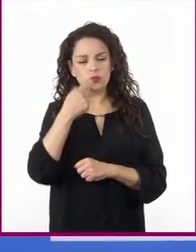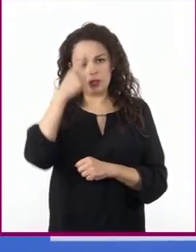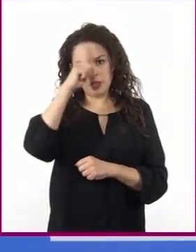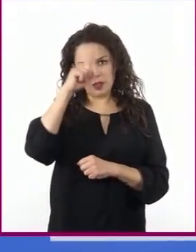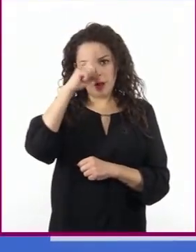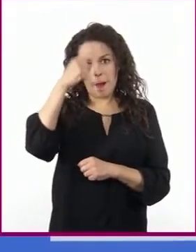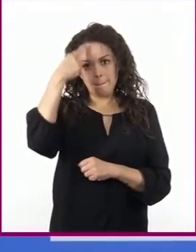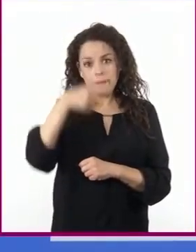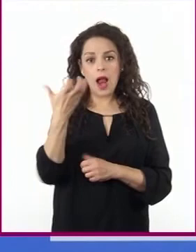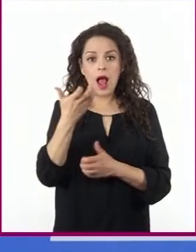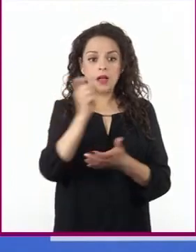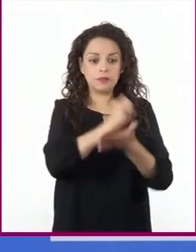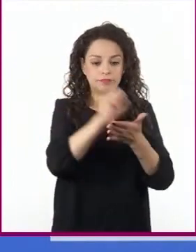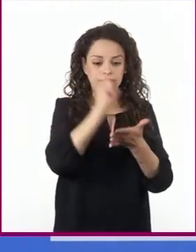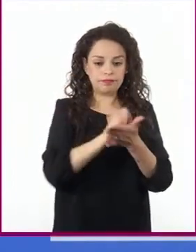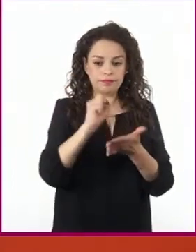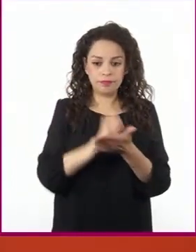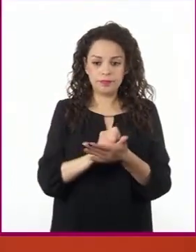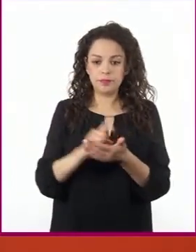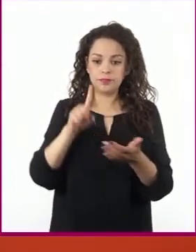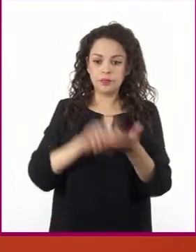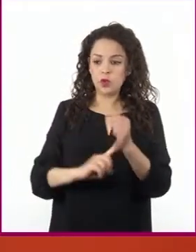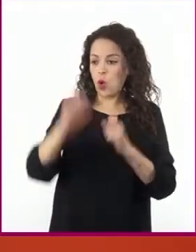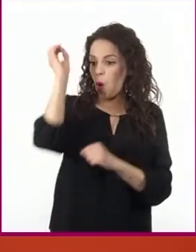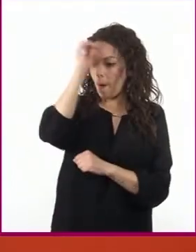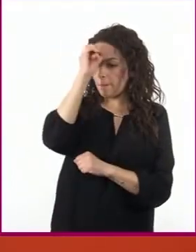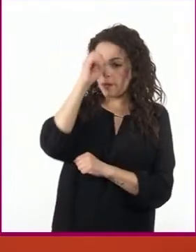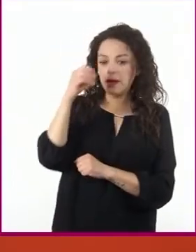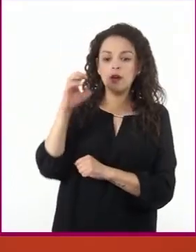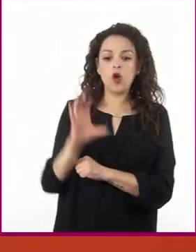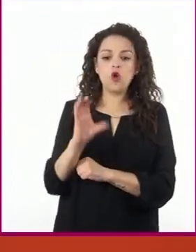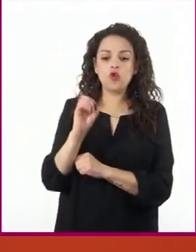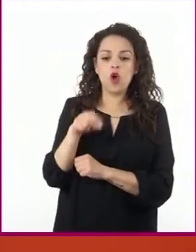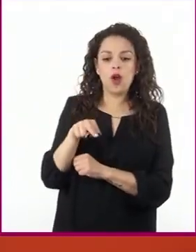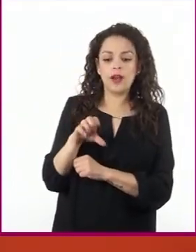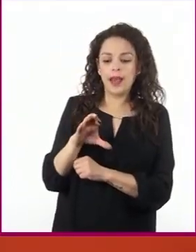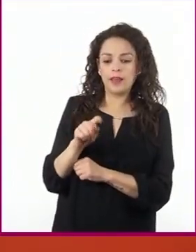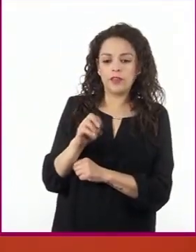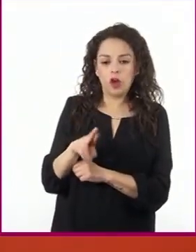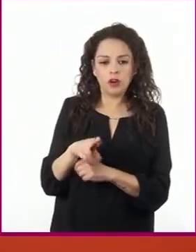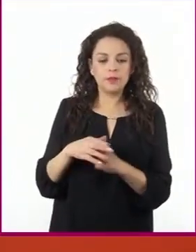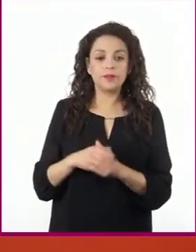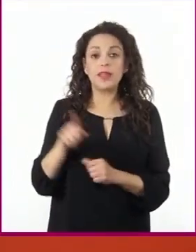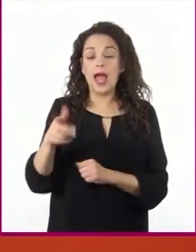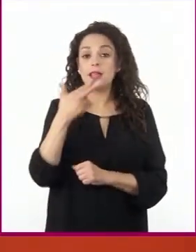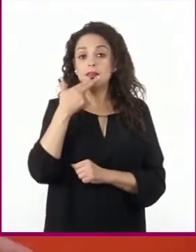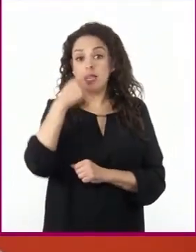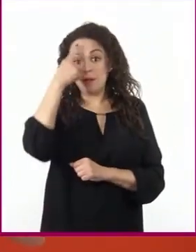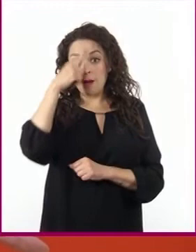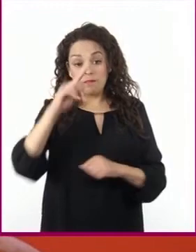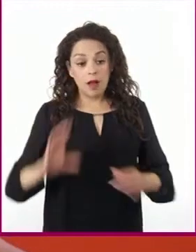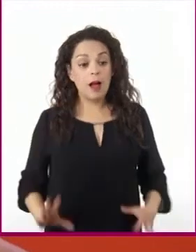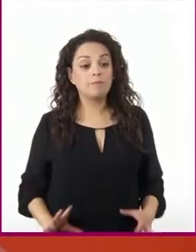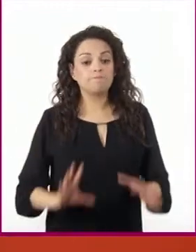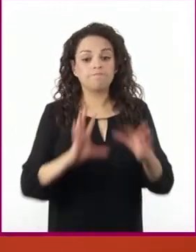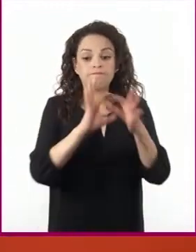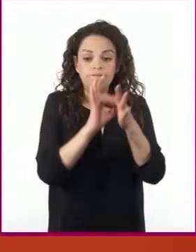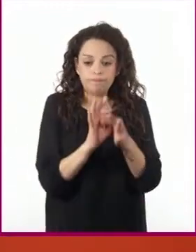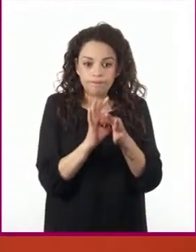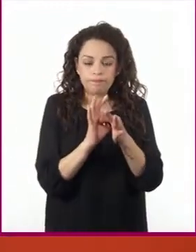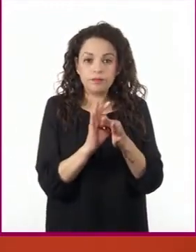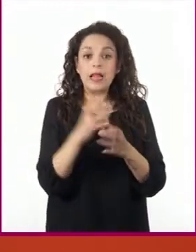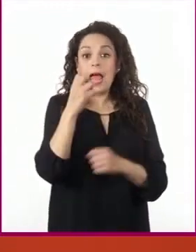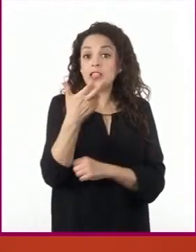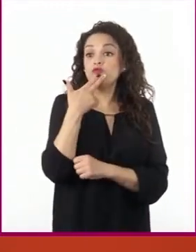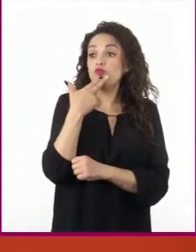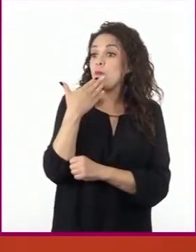trabajar en la redacción de opiniones? Los conectores sirven para conectar o unir y su buen uso hará